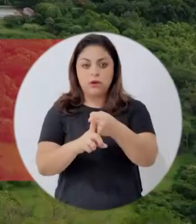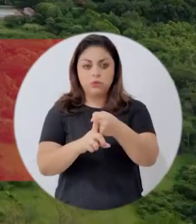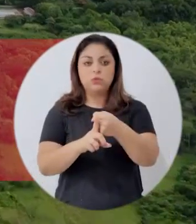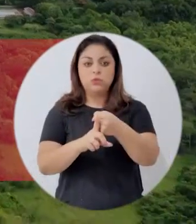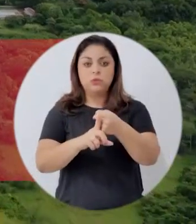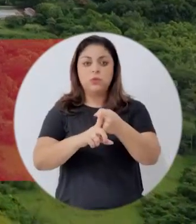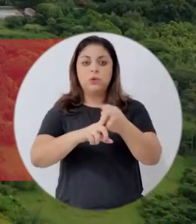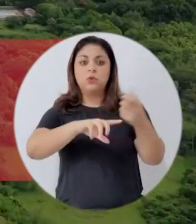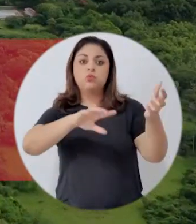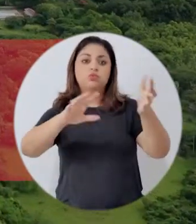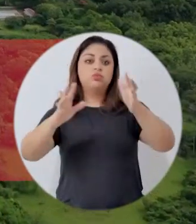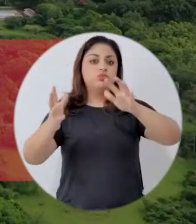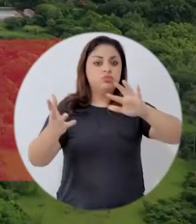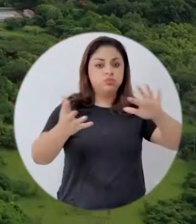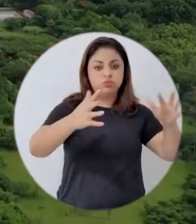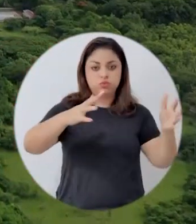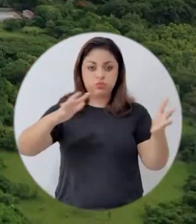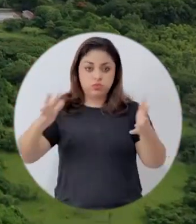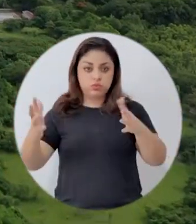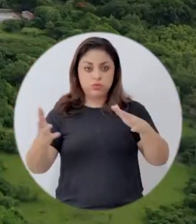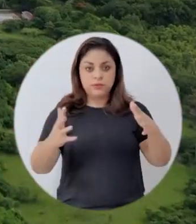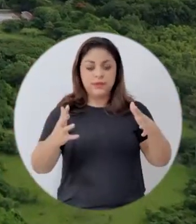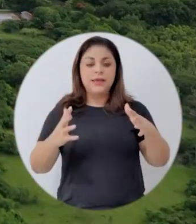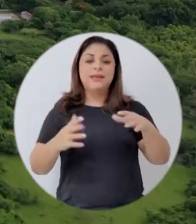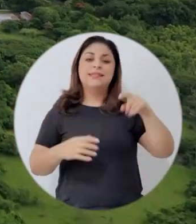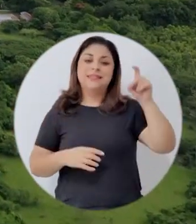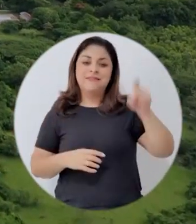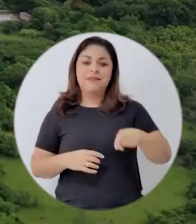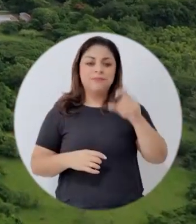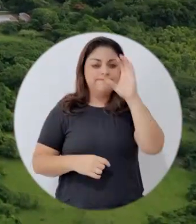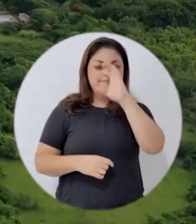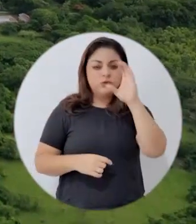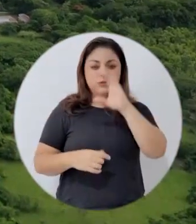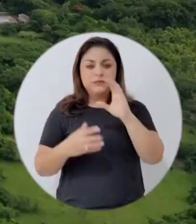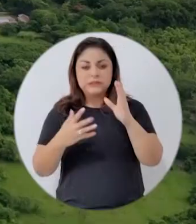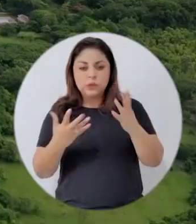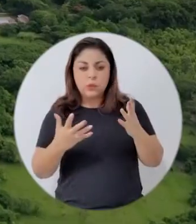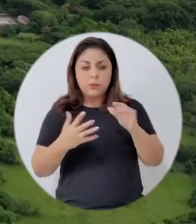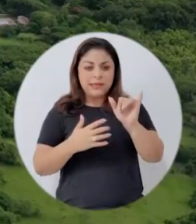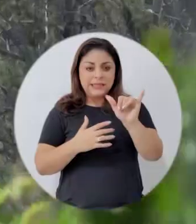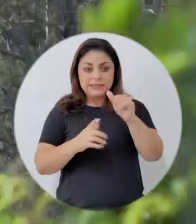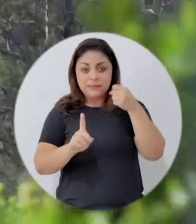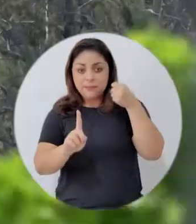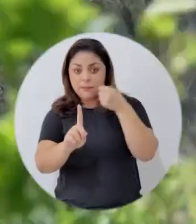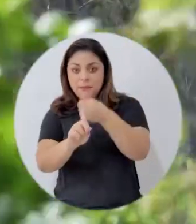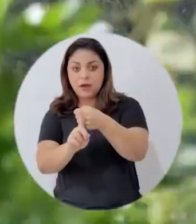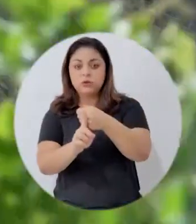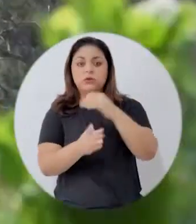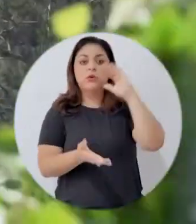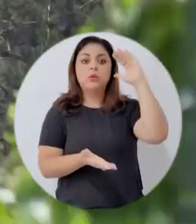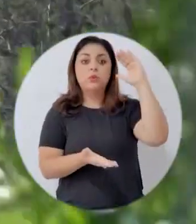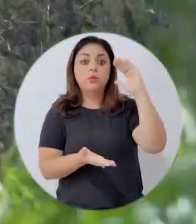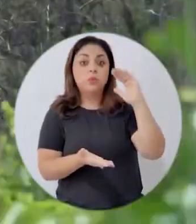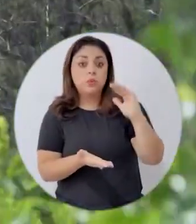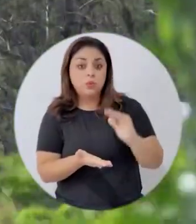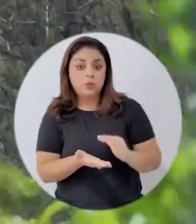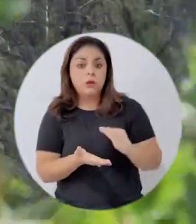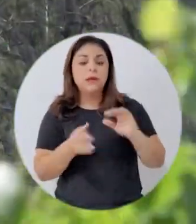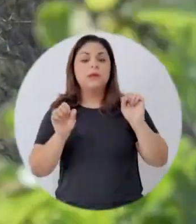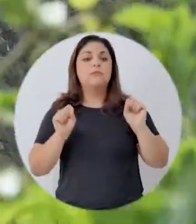¿verdad? Entonces tenemos que buscar la forma en que ese impacto se minimice, se reduzca y que podamos